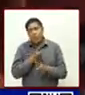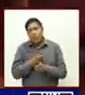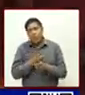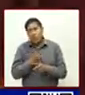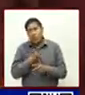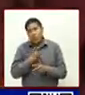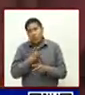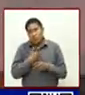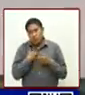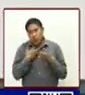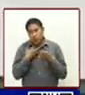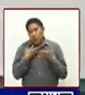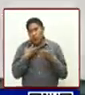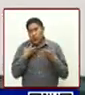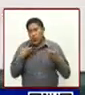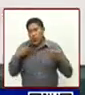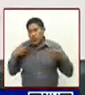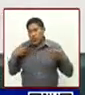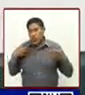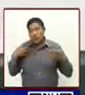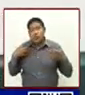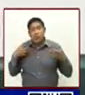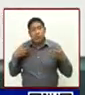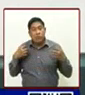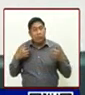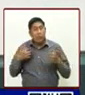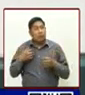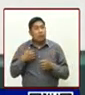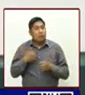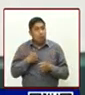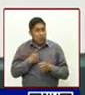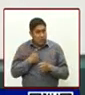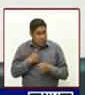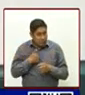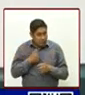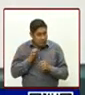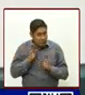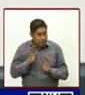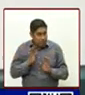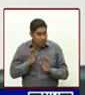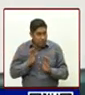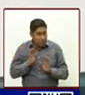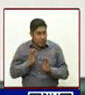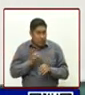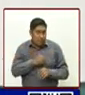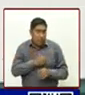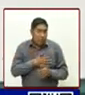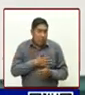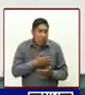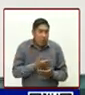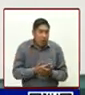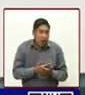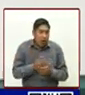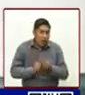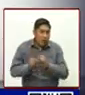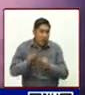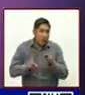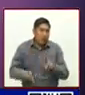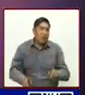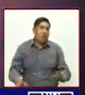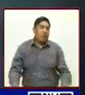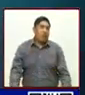nuestros actos, haciendo justicia por nuestras manos, ciertos actos, estemos favoreciendo a ciertas